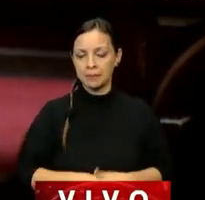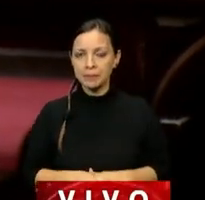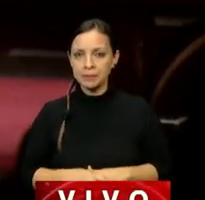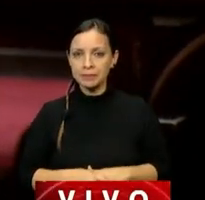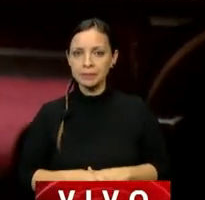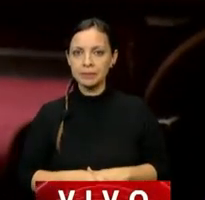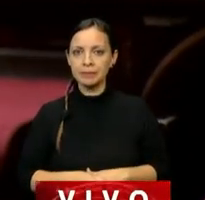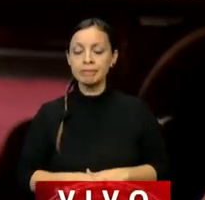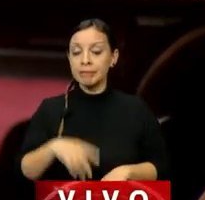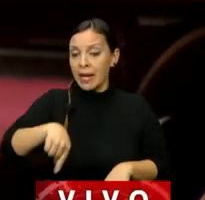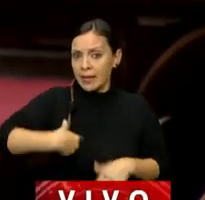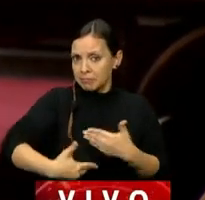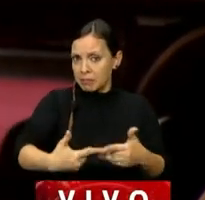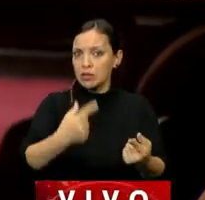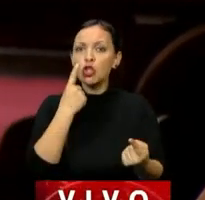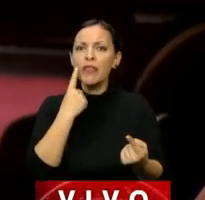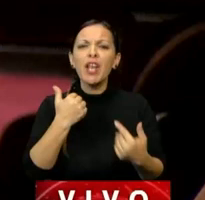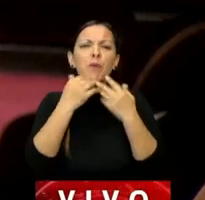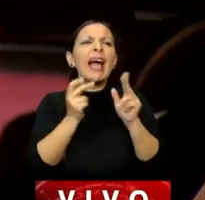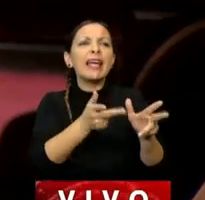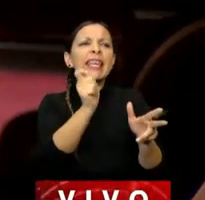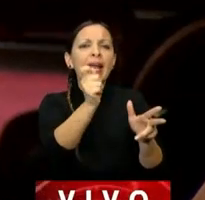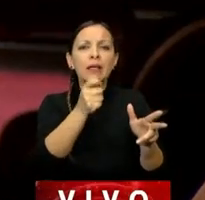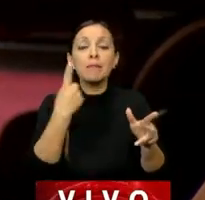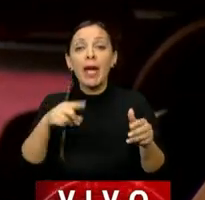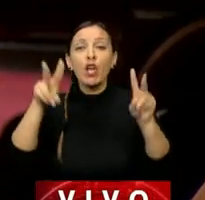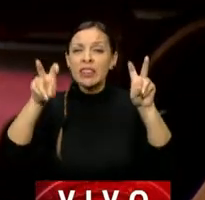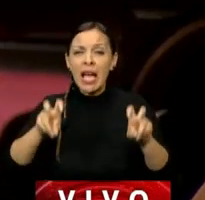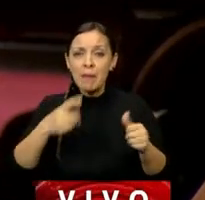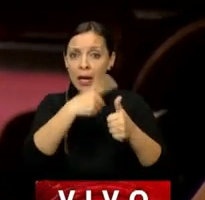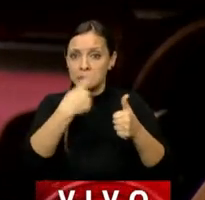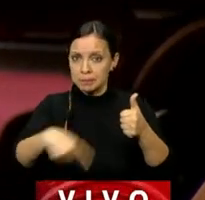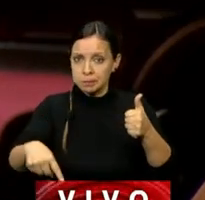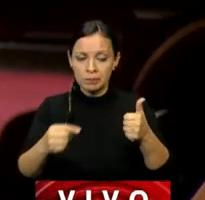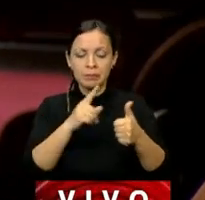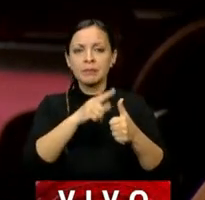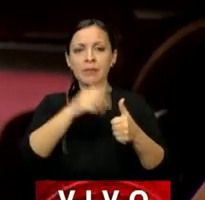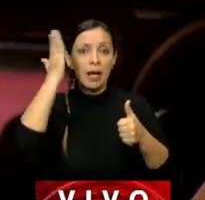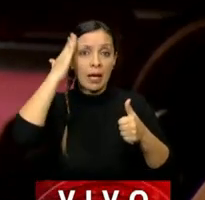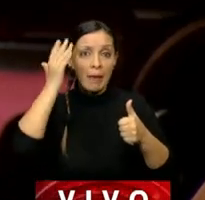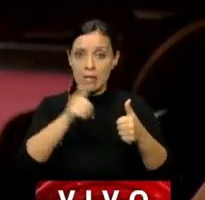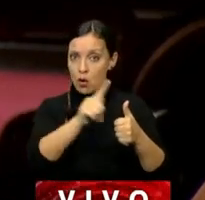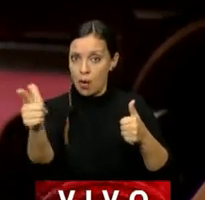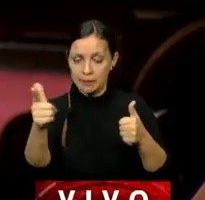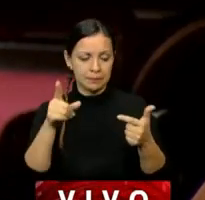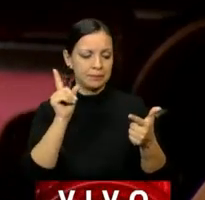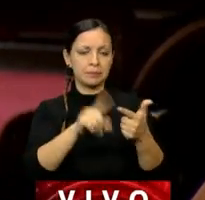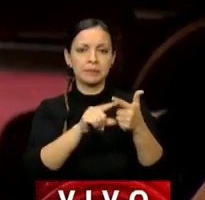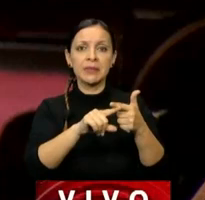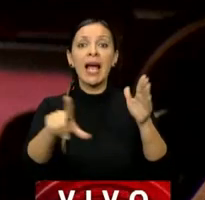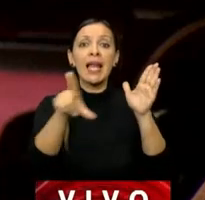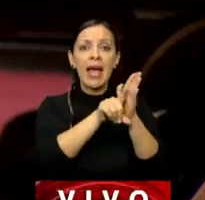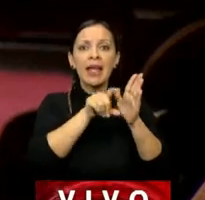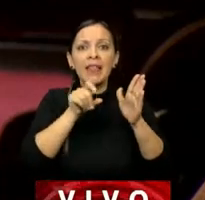en estos días en la argentina no importa quién lo haya dicho se habló de acefalía de ley de acefalía